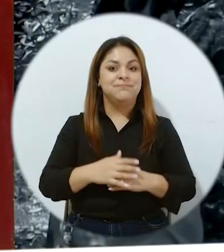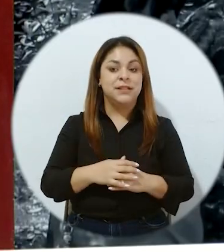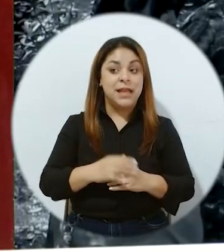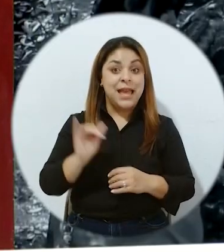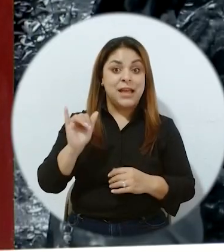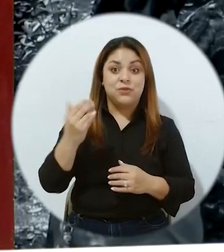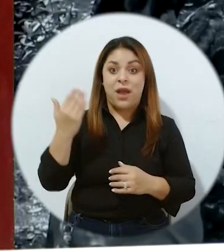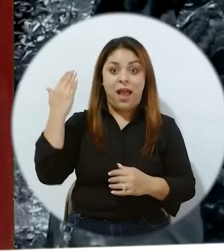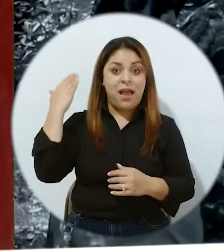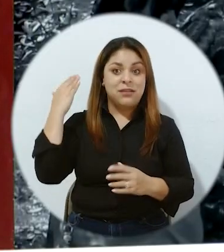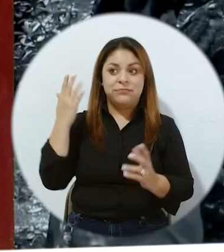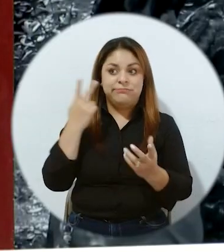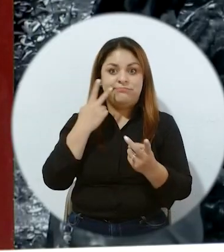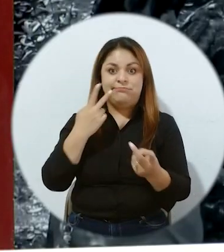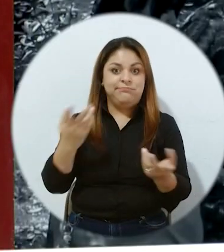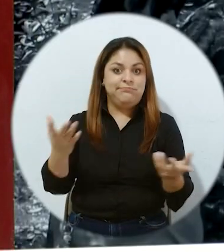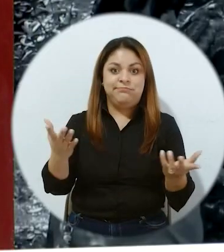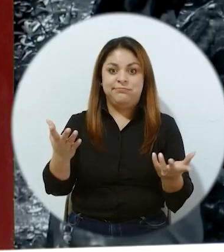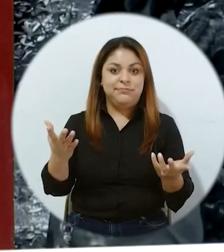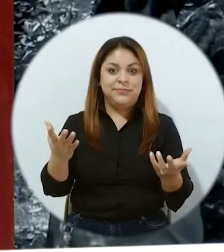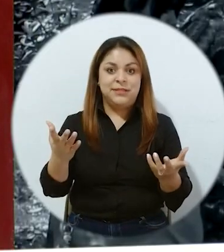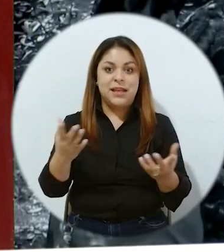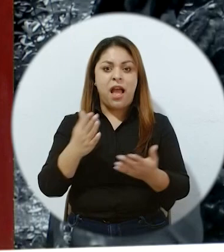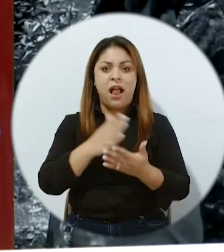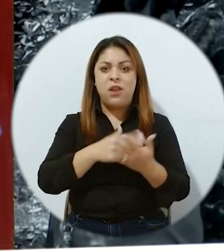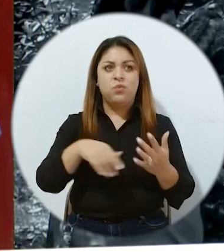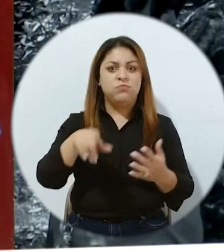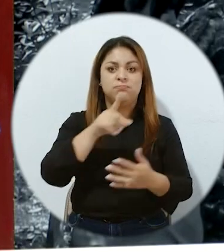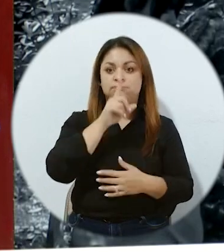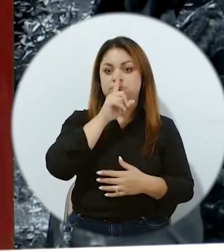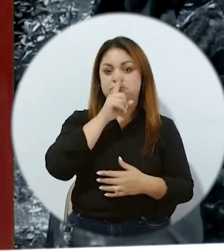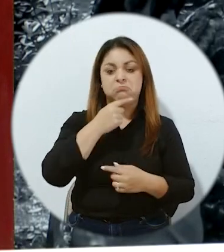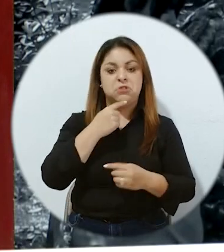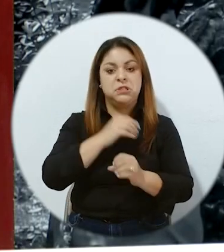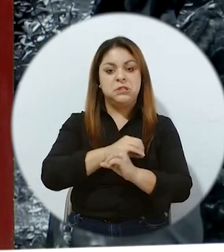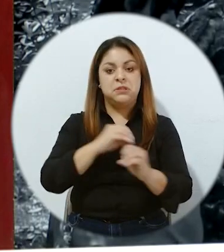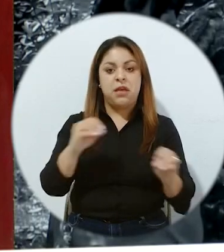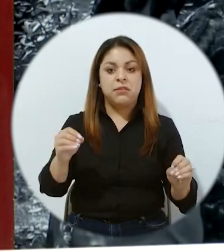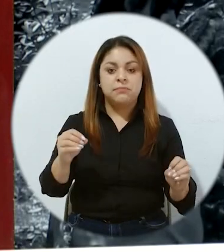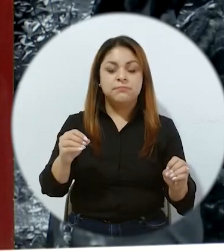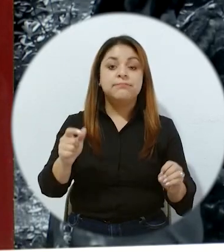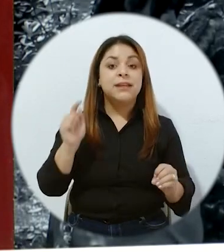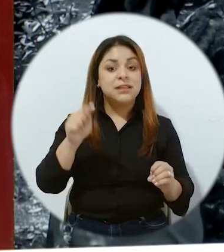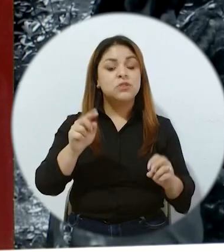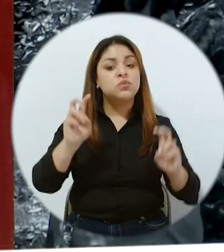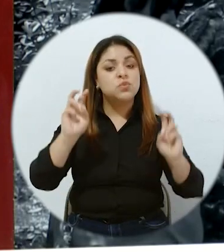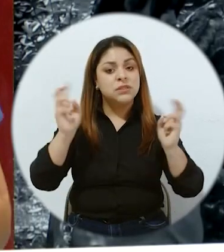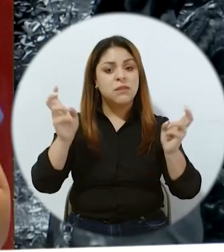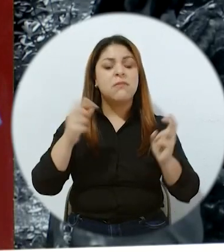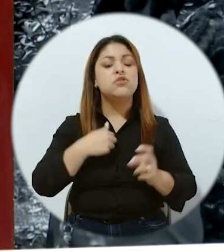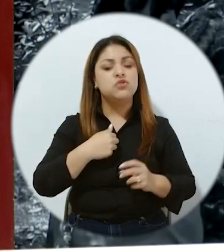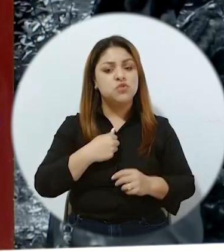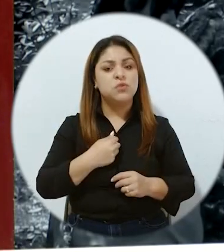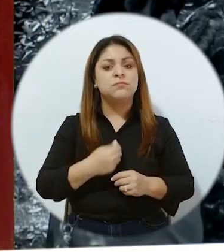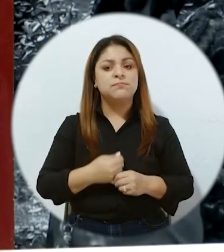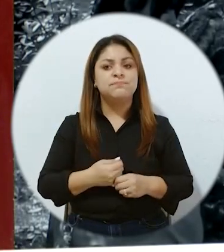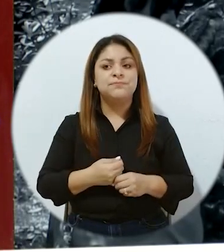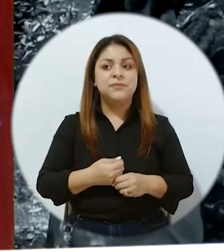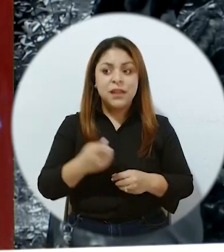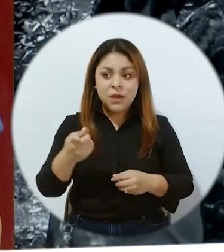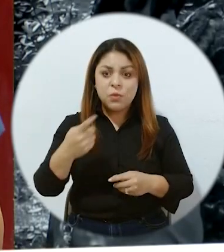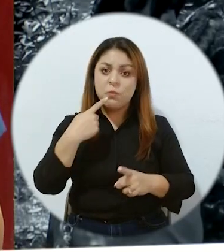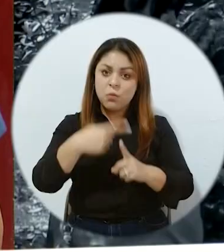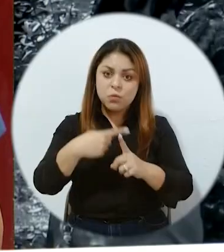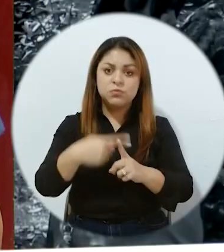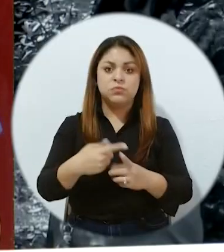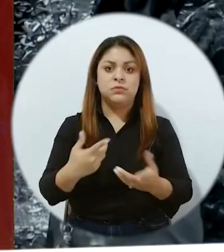que no se ve, que no se dice nada. Es un tema, yo le apuesto siempre a ver